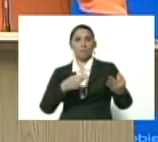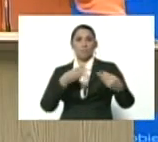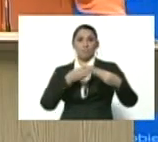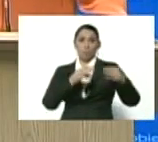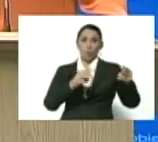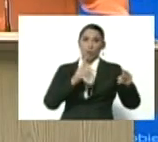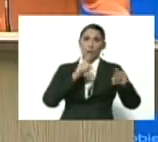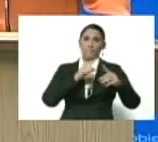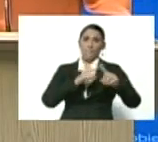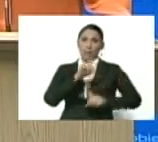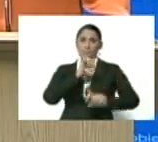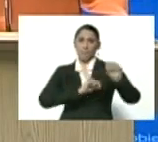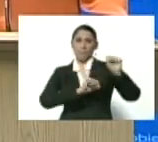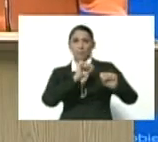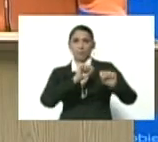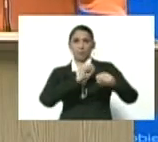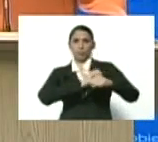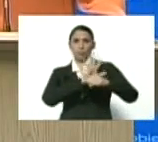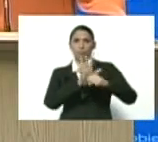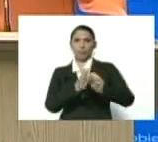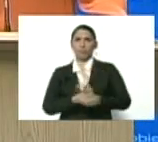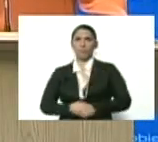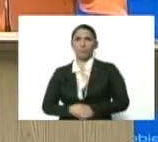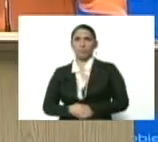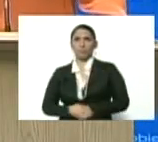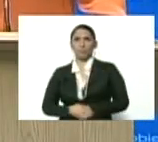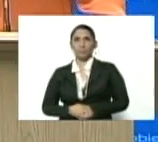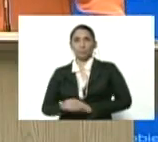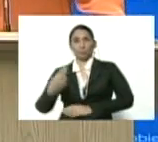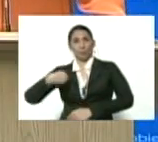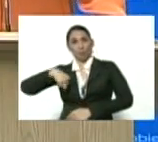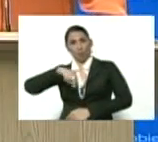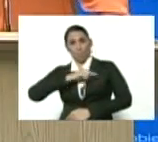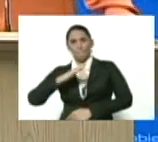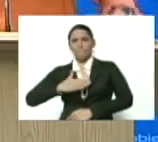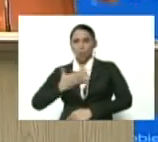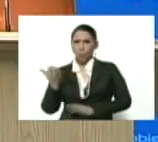para la prevención del COVID-19. Y nosotros hemos